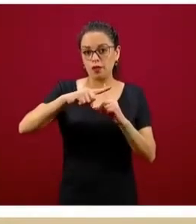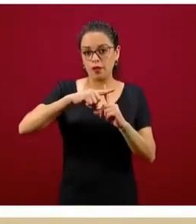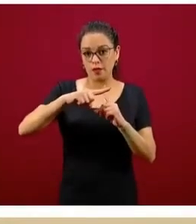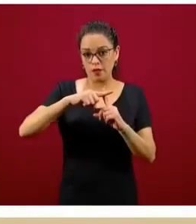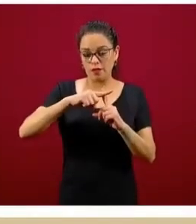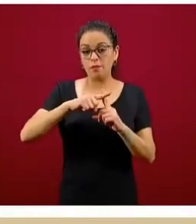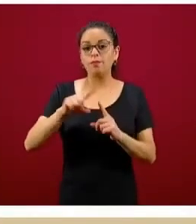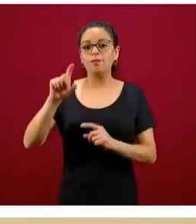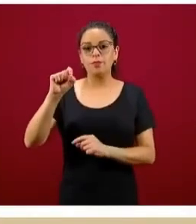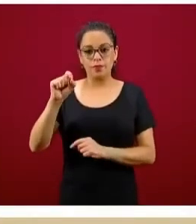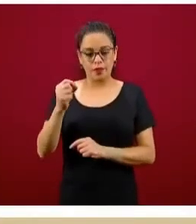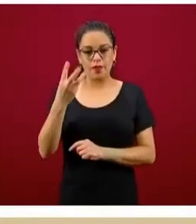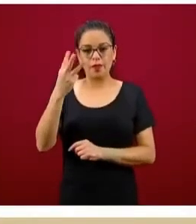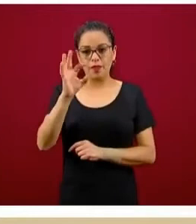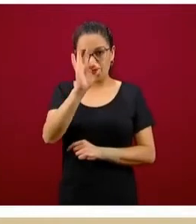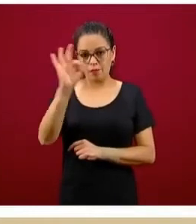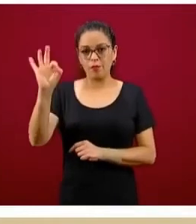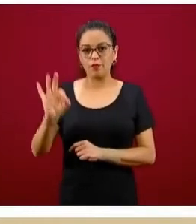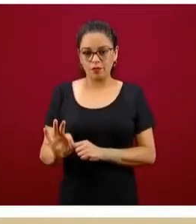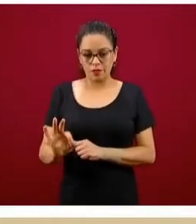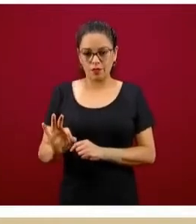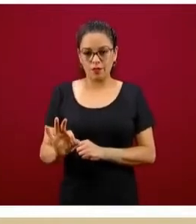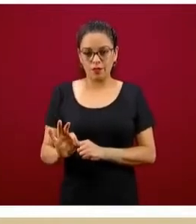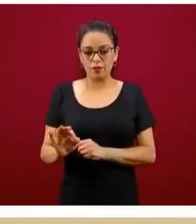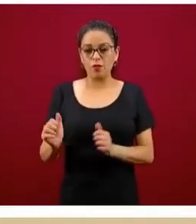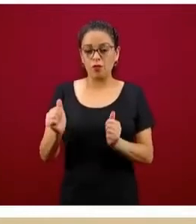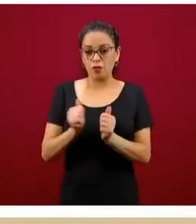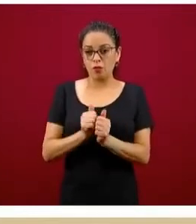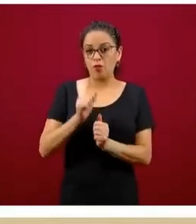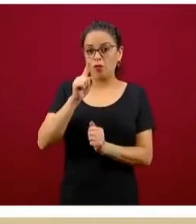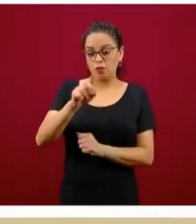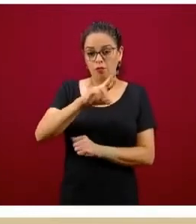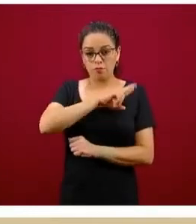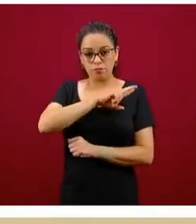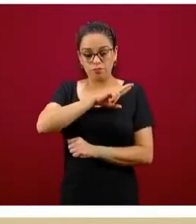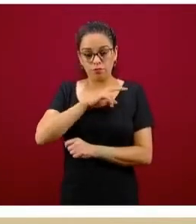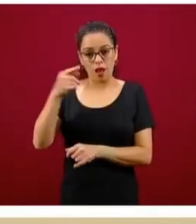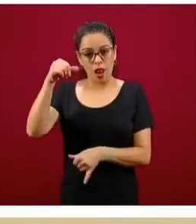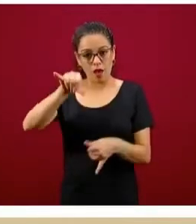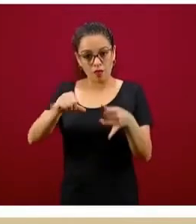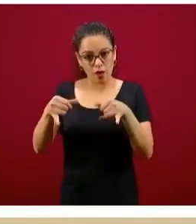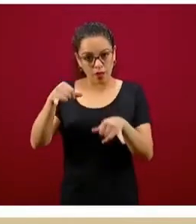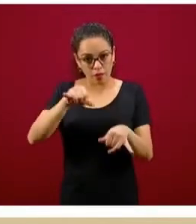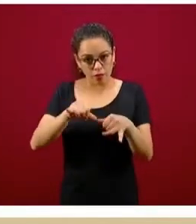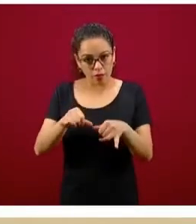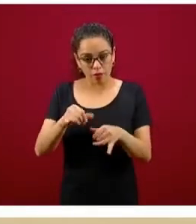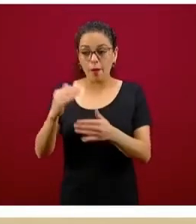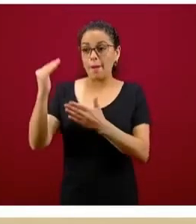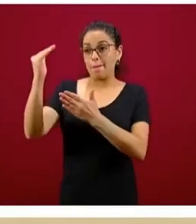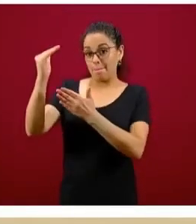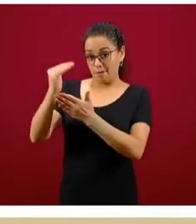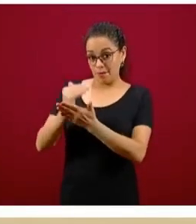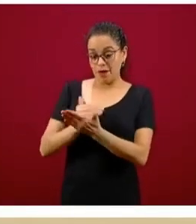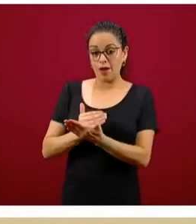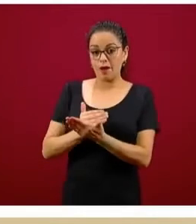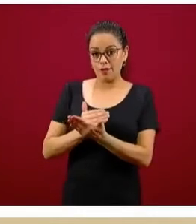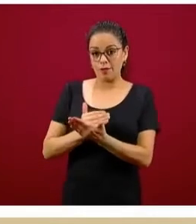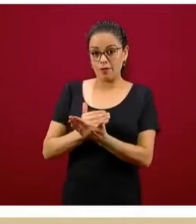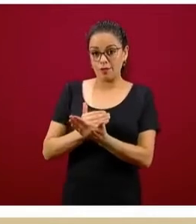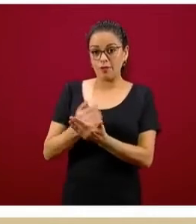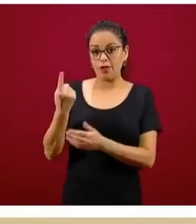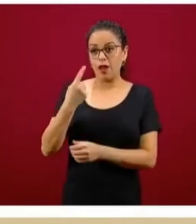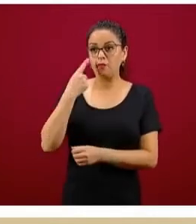del 23% en laboratorios privados. Es menor de lo que estamos viendo en